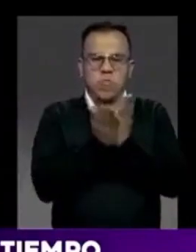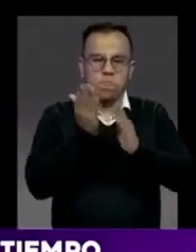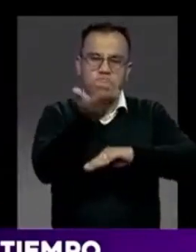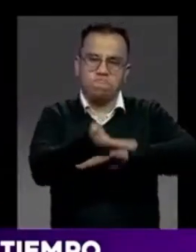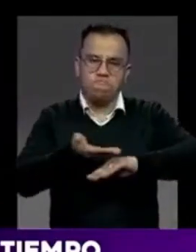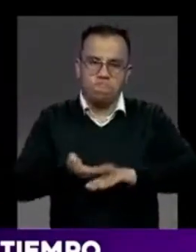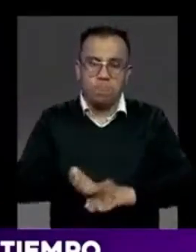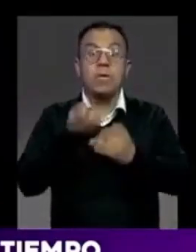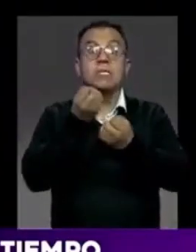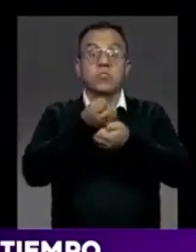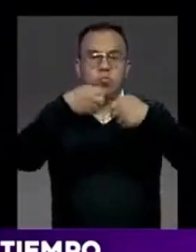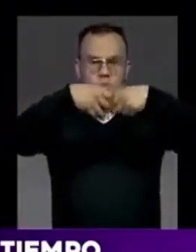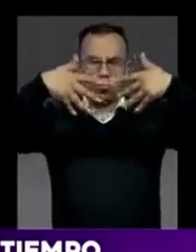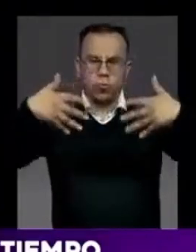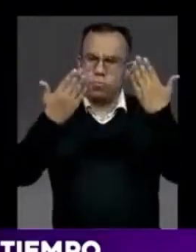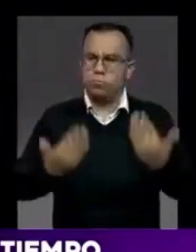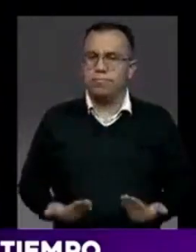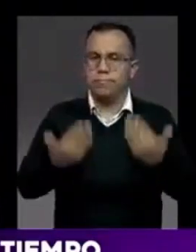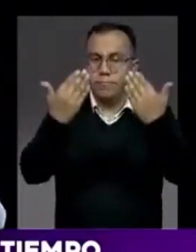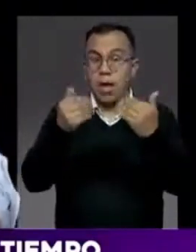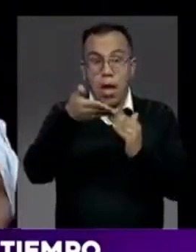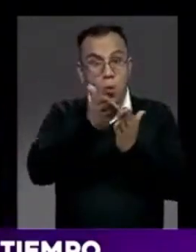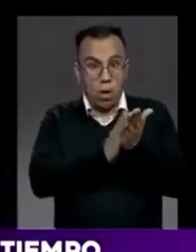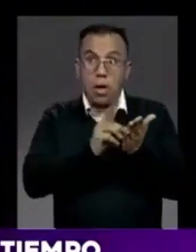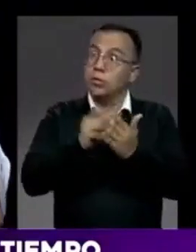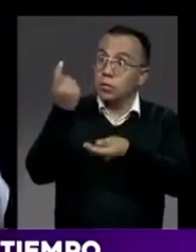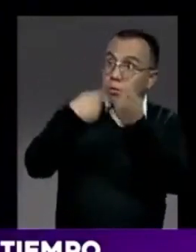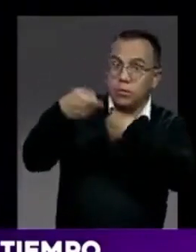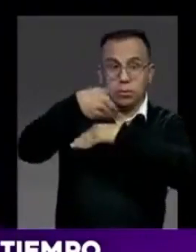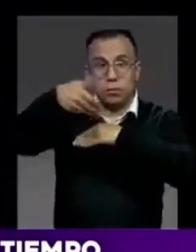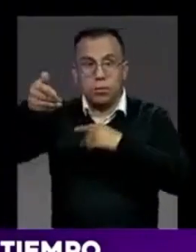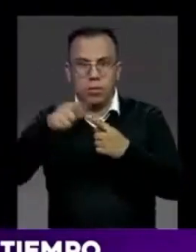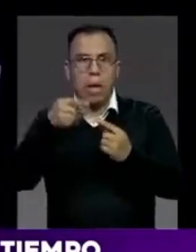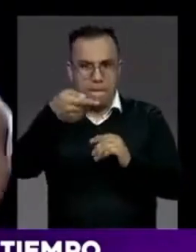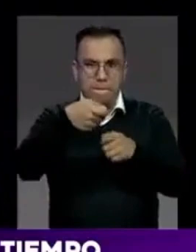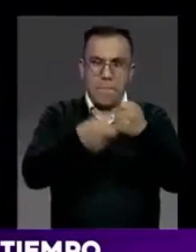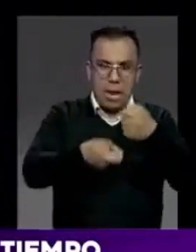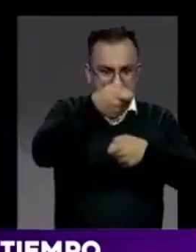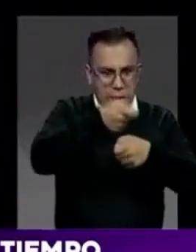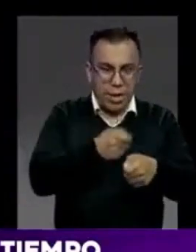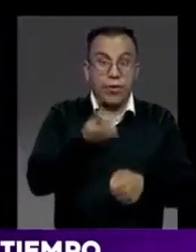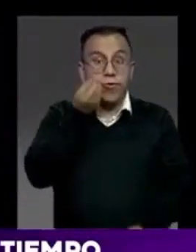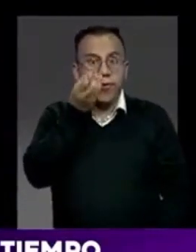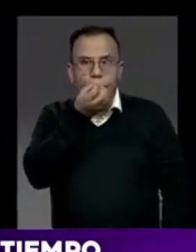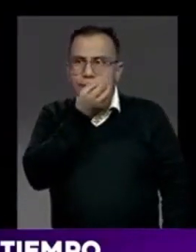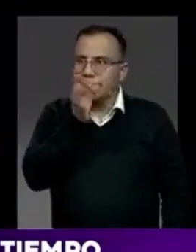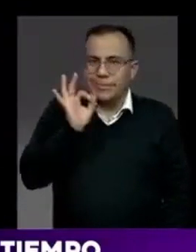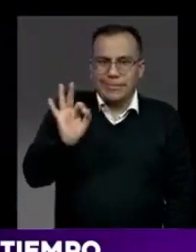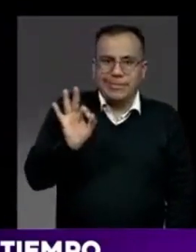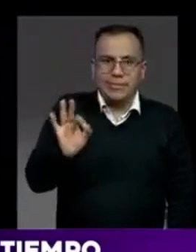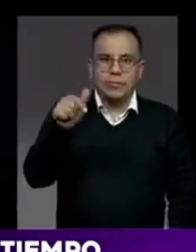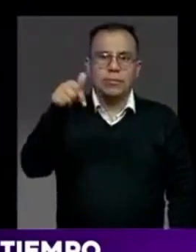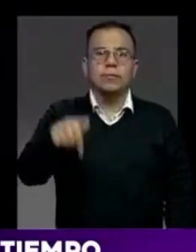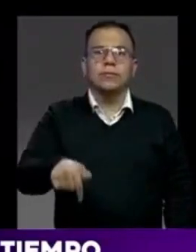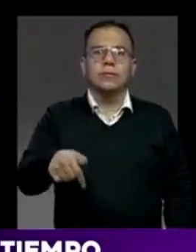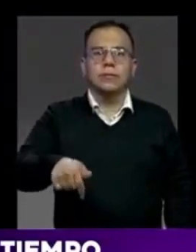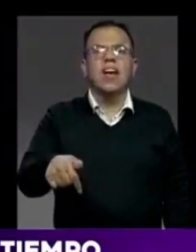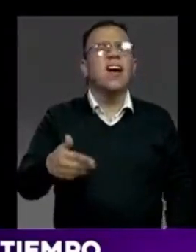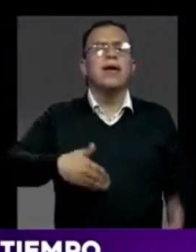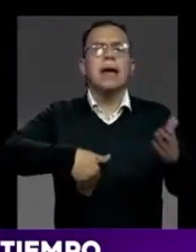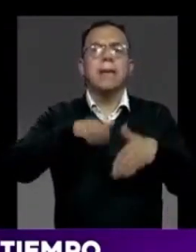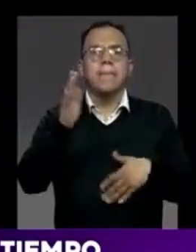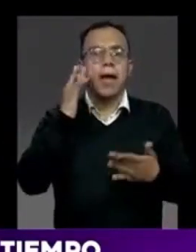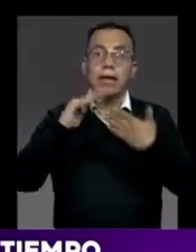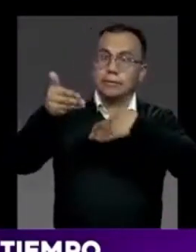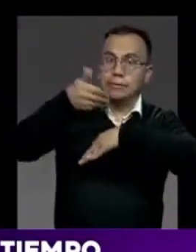infraestructura es muy bueno que nos pidan aguacates muy bueno que nos pidan banano buenísimo las flores pero ocurre que aquí lo que necesitamos más allá de esos